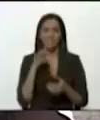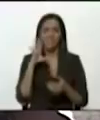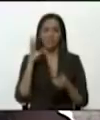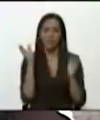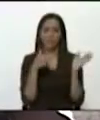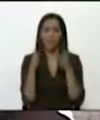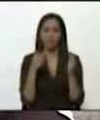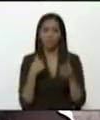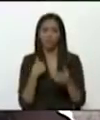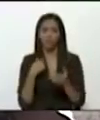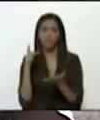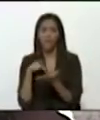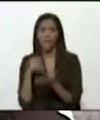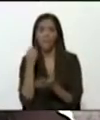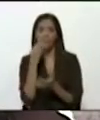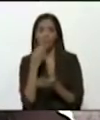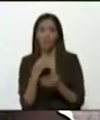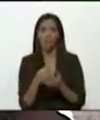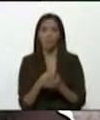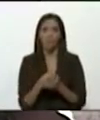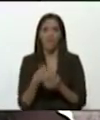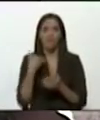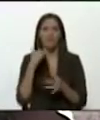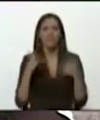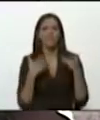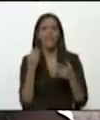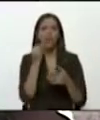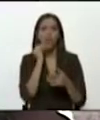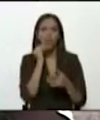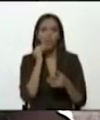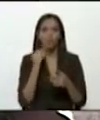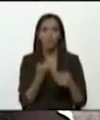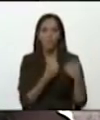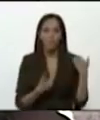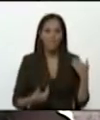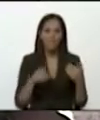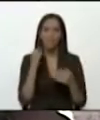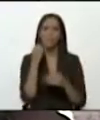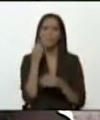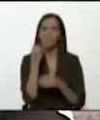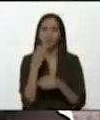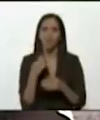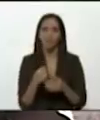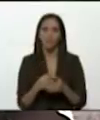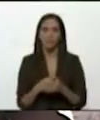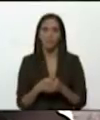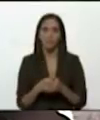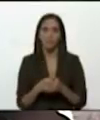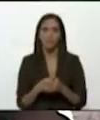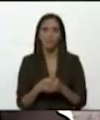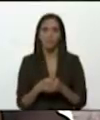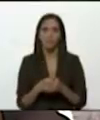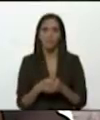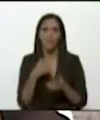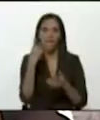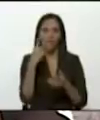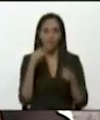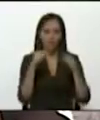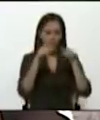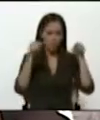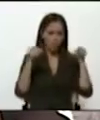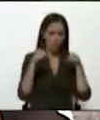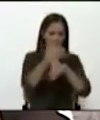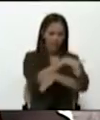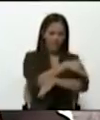Miraflores. Había un evento de la juventud con el presidente en Miraflores. Uh-huh. Y a dos cuadras,